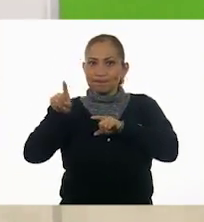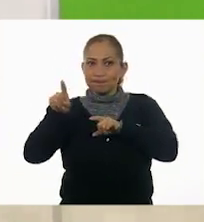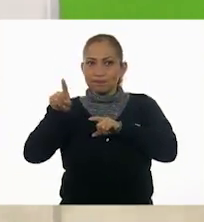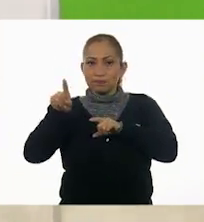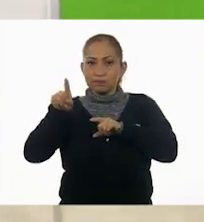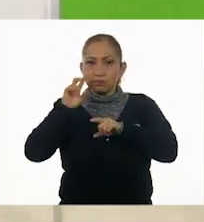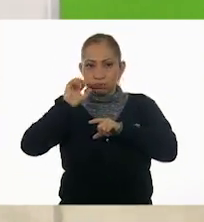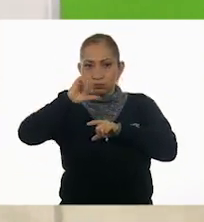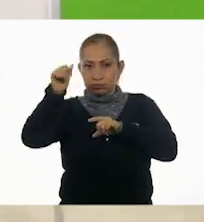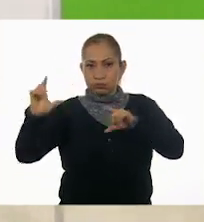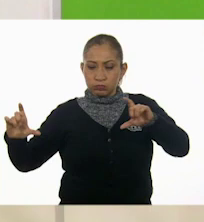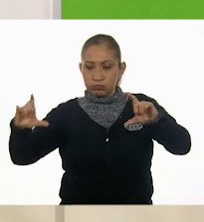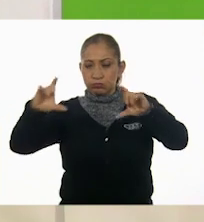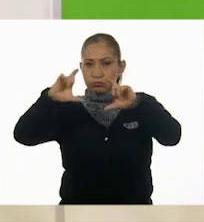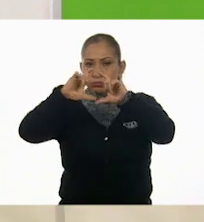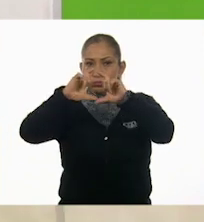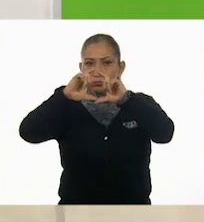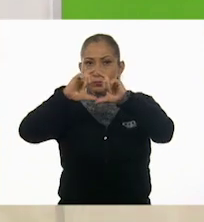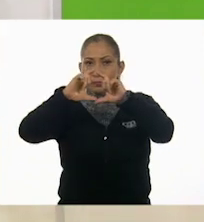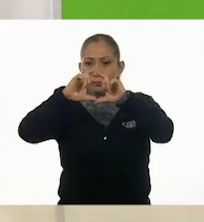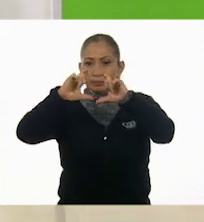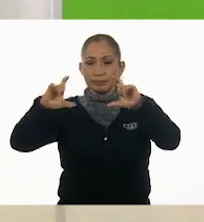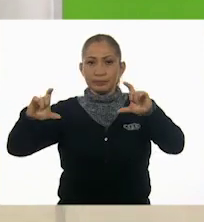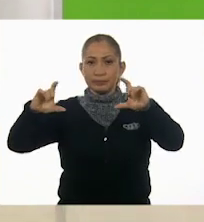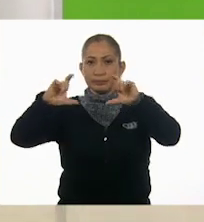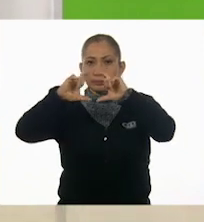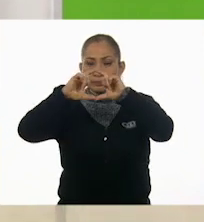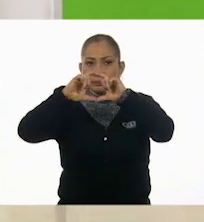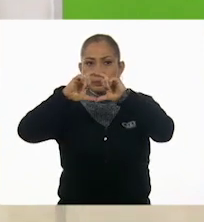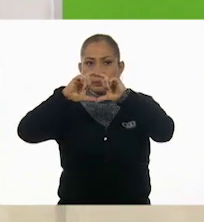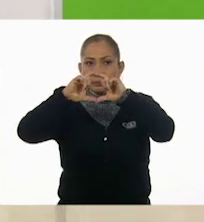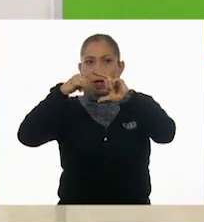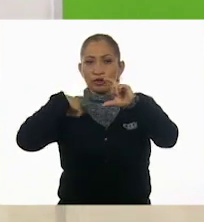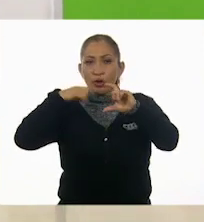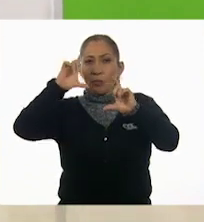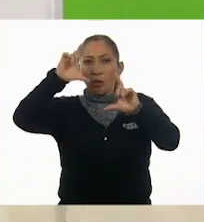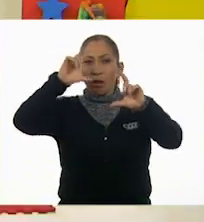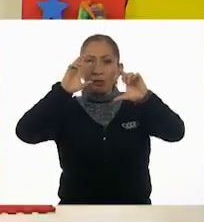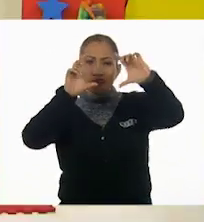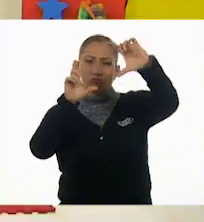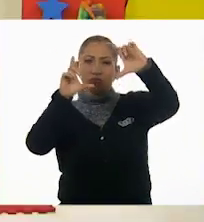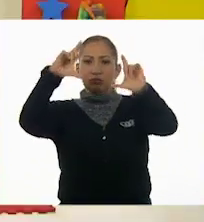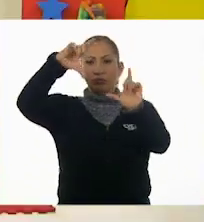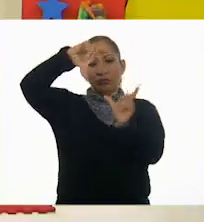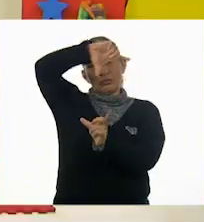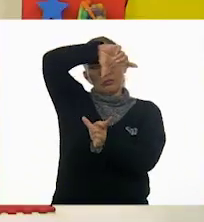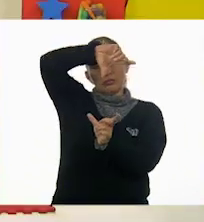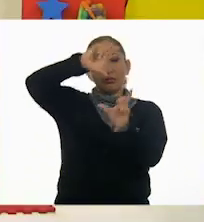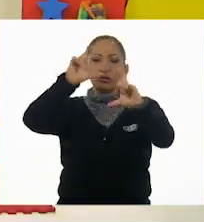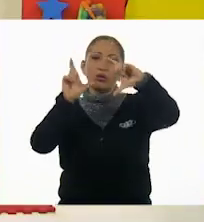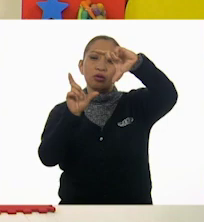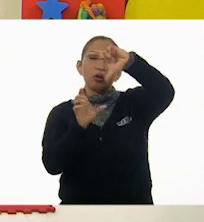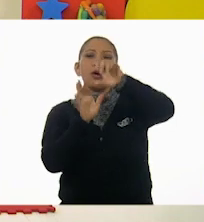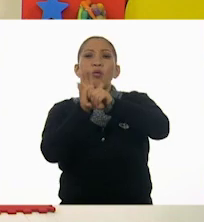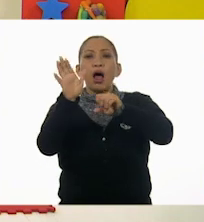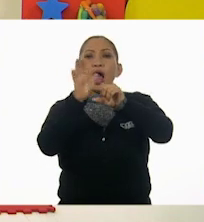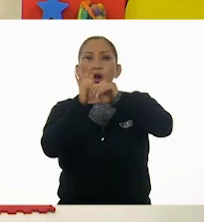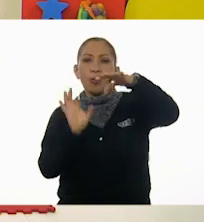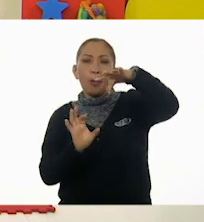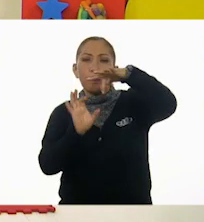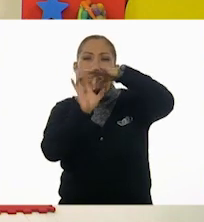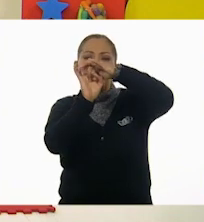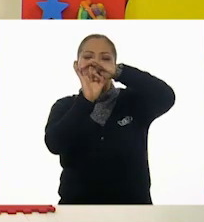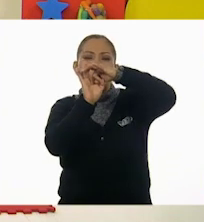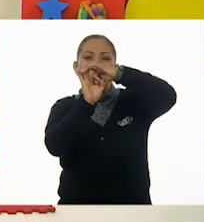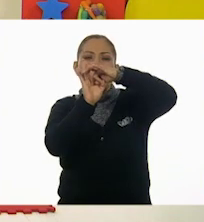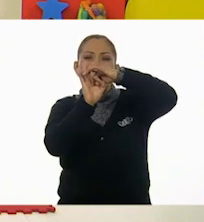¿Voy a tomar la otra? Sí. Ya vi, hay que irlas girando para ver cuál coincide, ¿verdad? Sí.